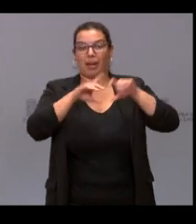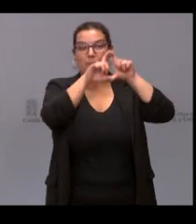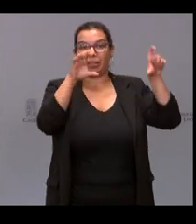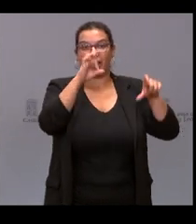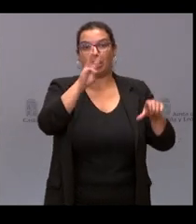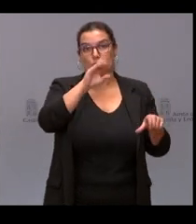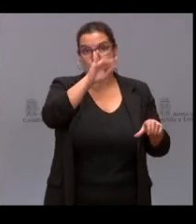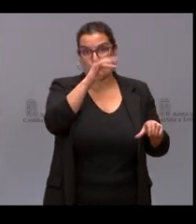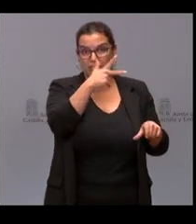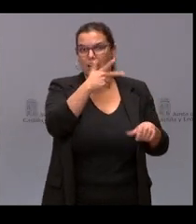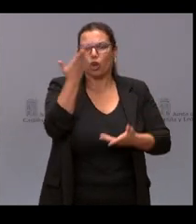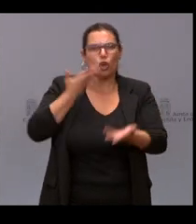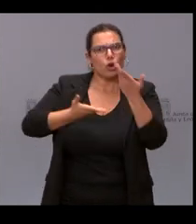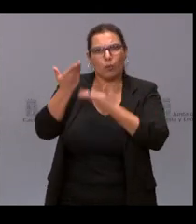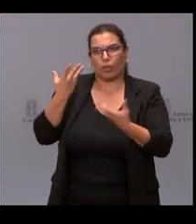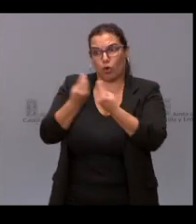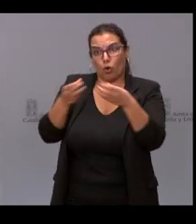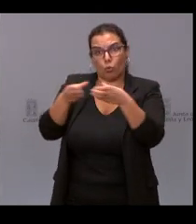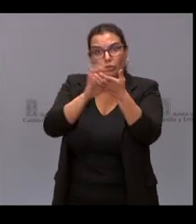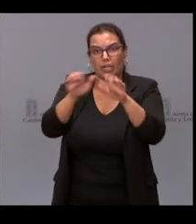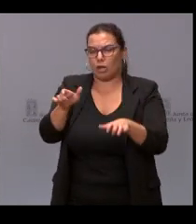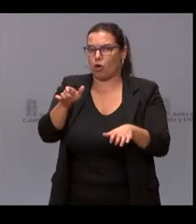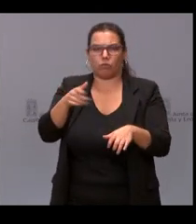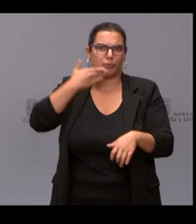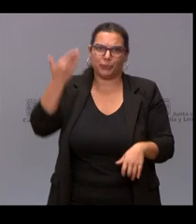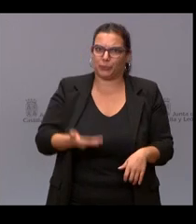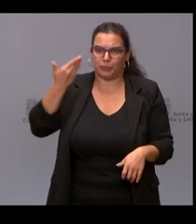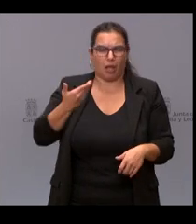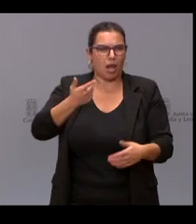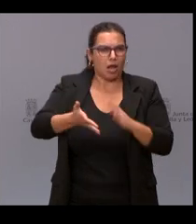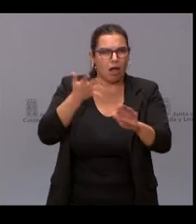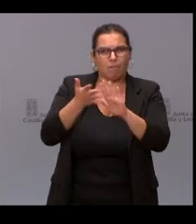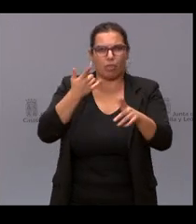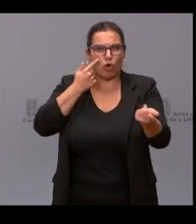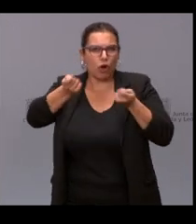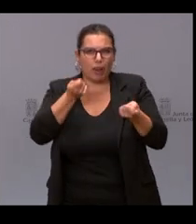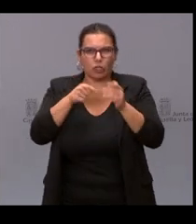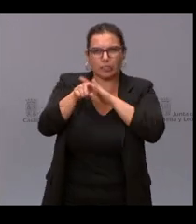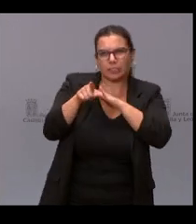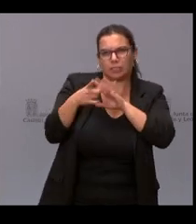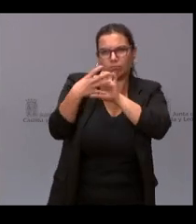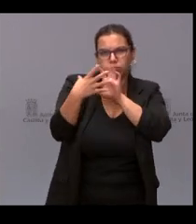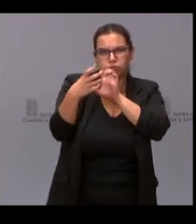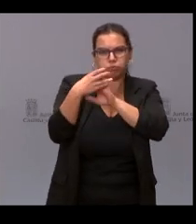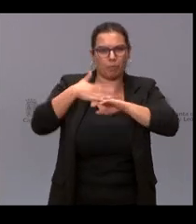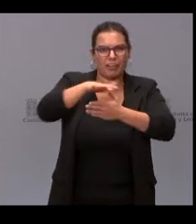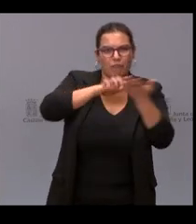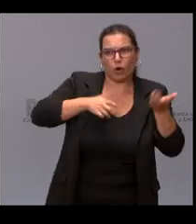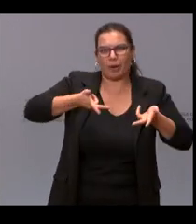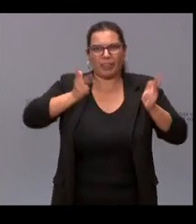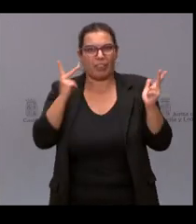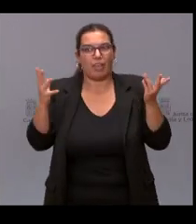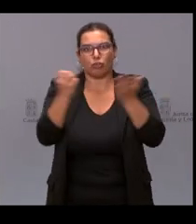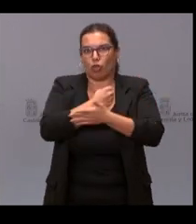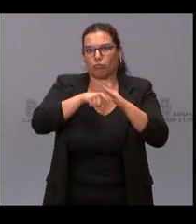ha sido fundamental, la rapidez y la coordinación a la hora de tramitar todo tipo de informes, licencias, etcétera,